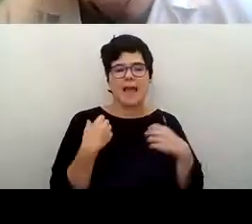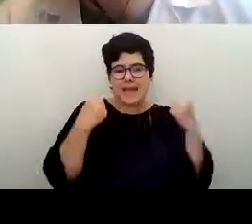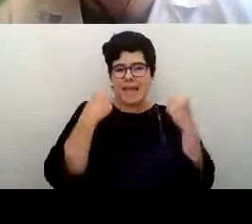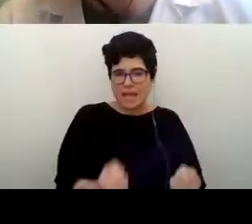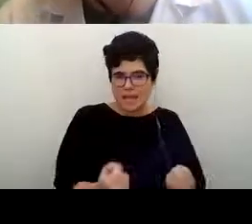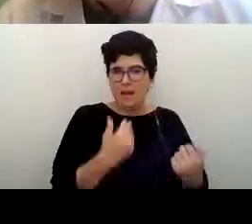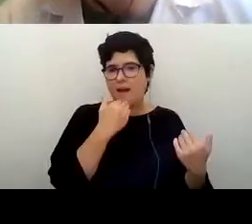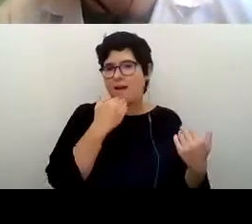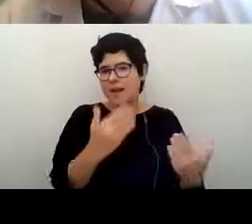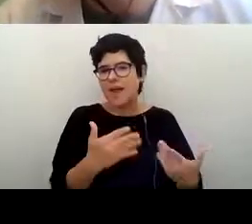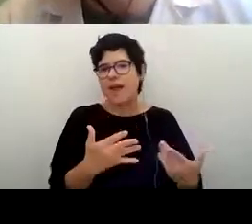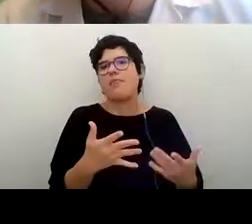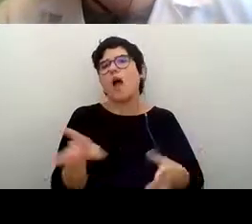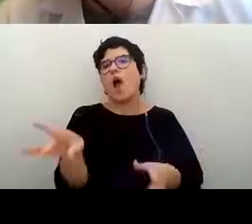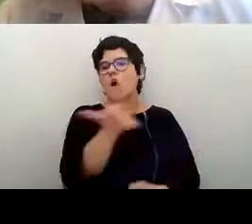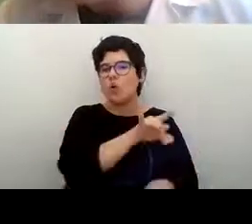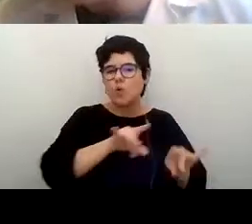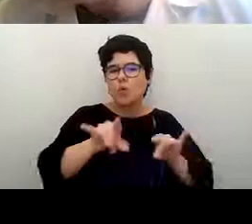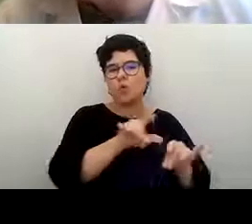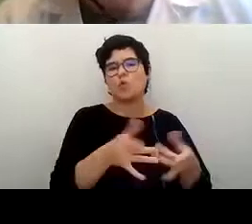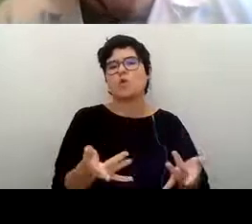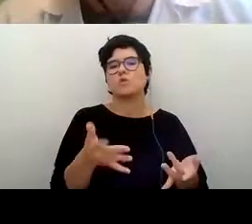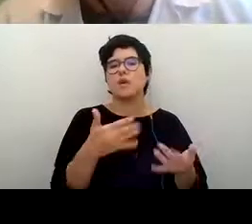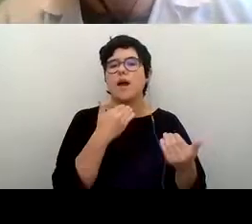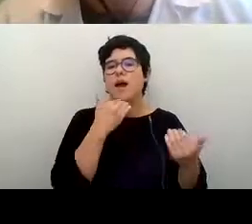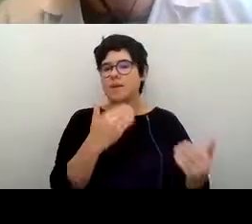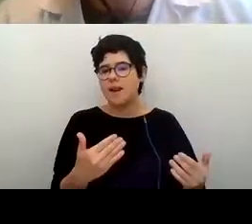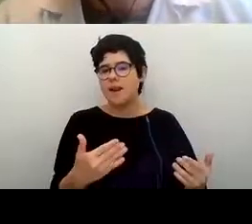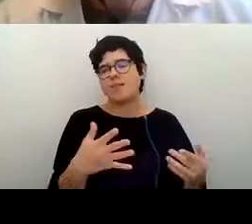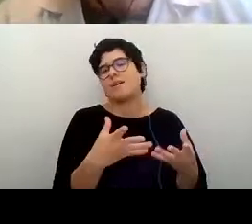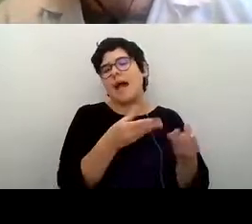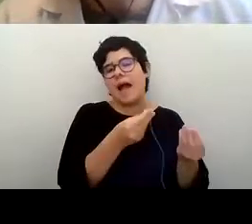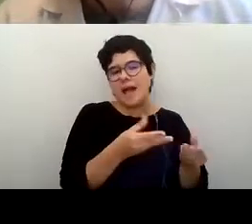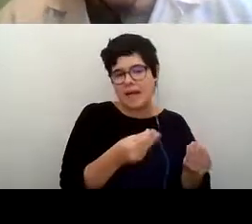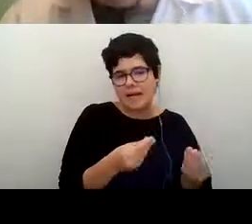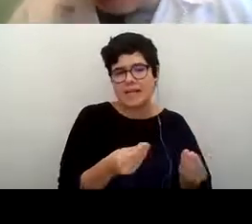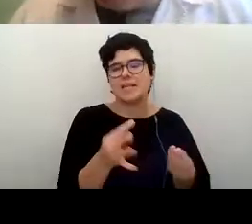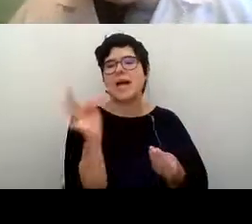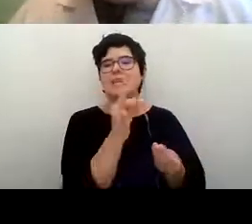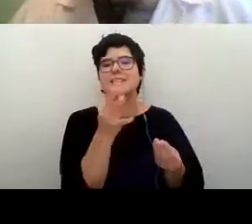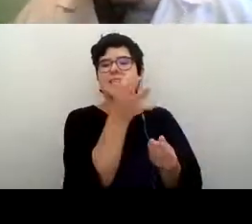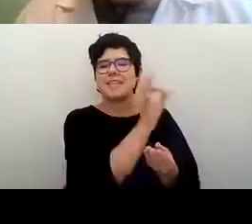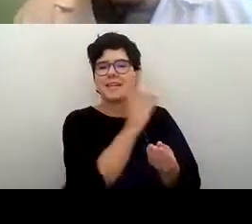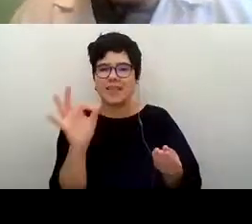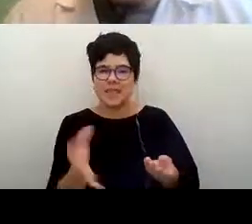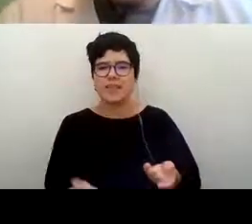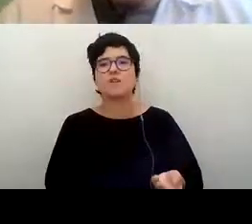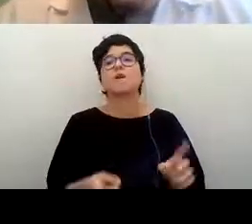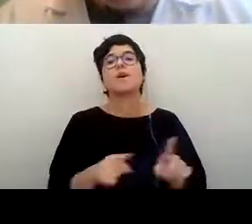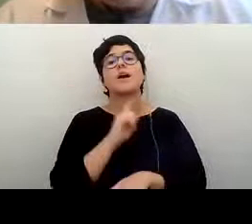principios activos, es decir, de la glucosa, de los lípidos, de los triglicéridos, por ejemplo. Y luego facilita la